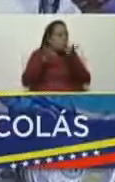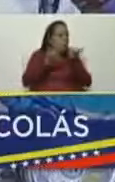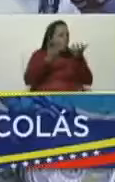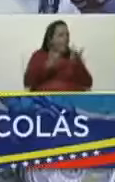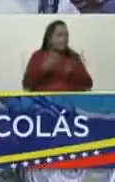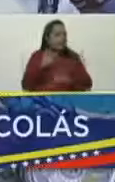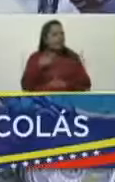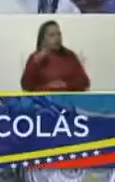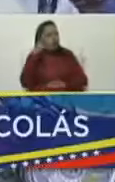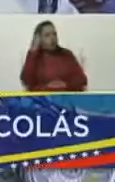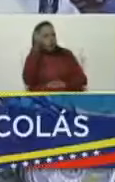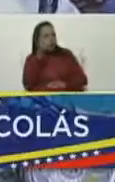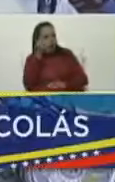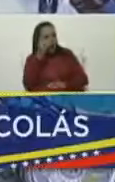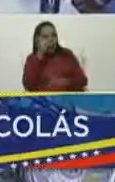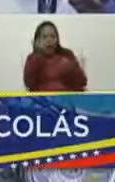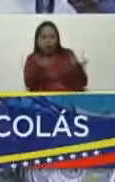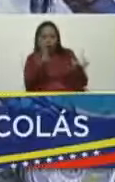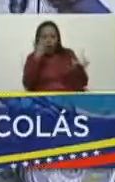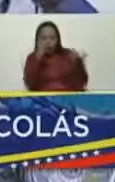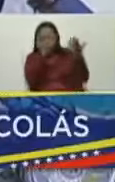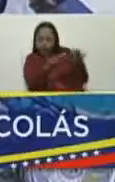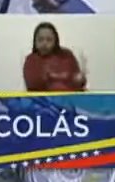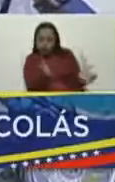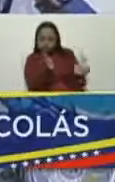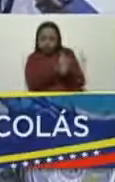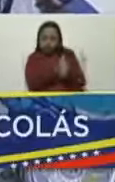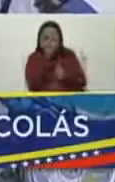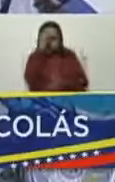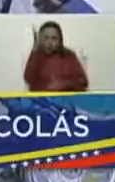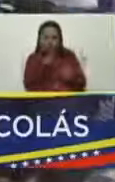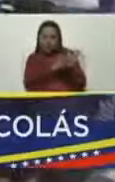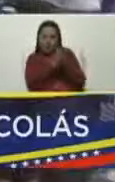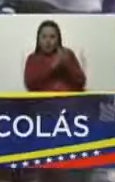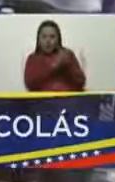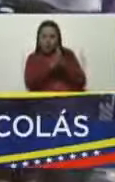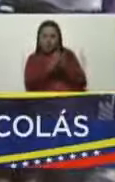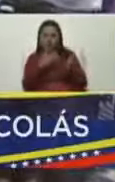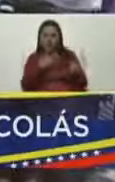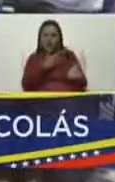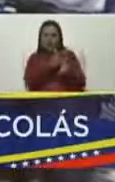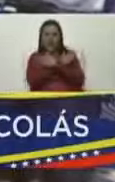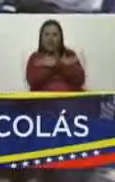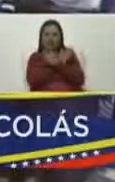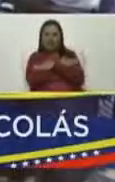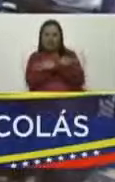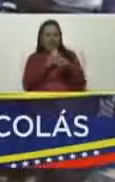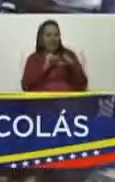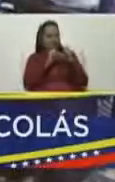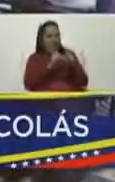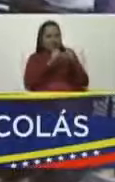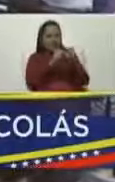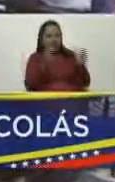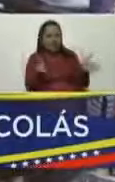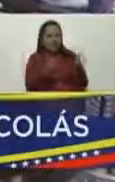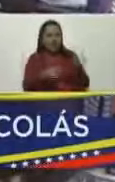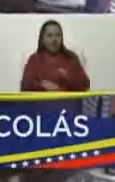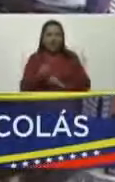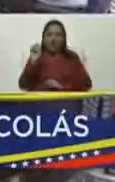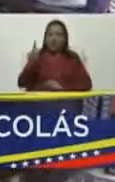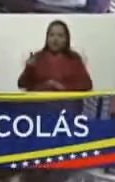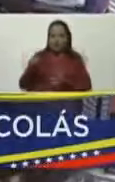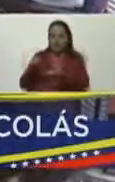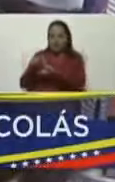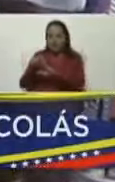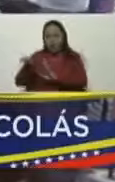Y míralo aquí, cumpliendo sus sueños como emprendedor. Te felicito, Simón. Muchas gracias. Sigan adelante. Tome, presidente, porque se suscriba a